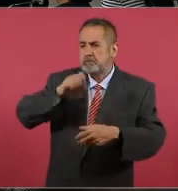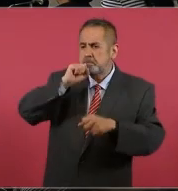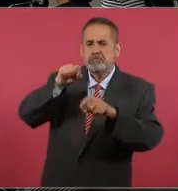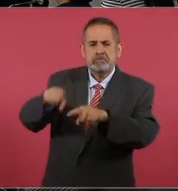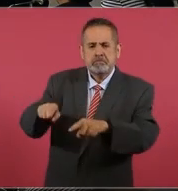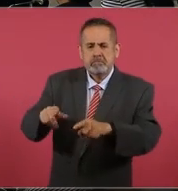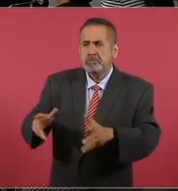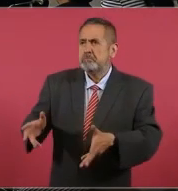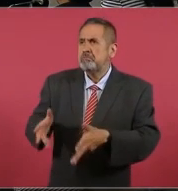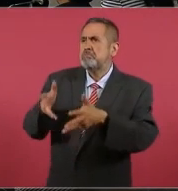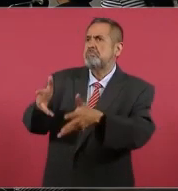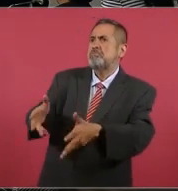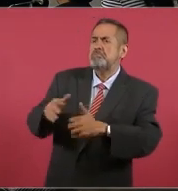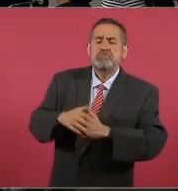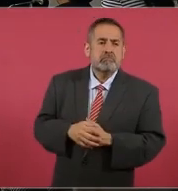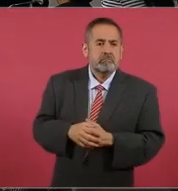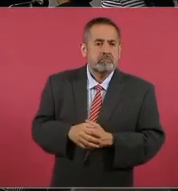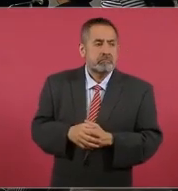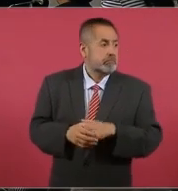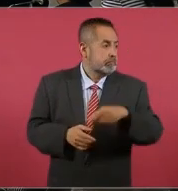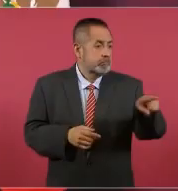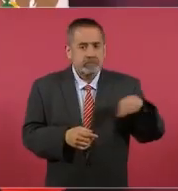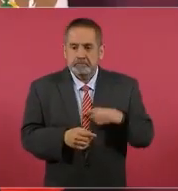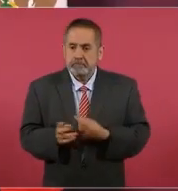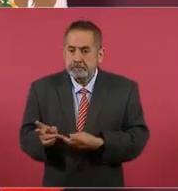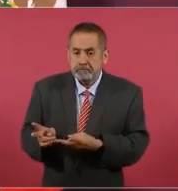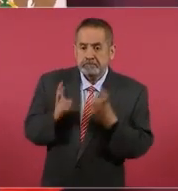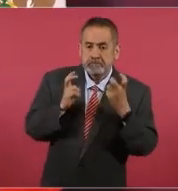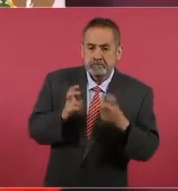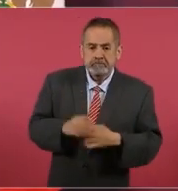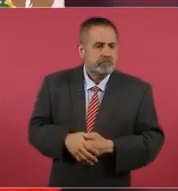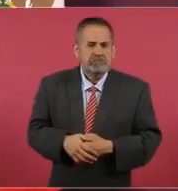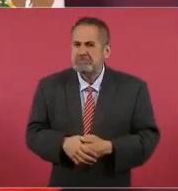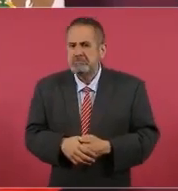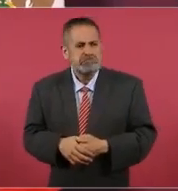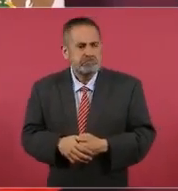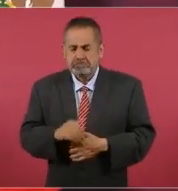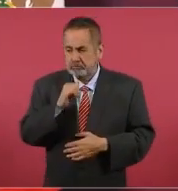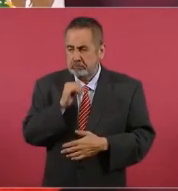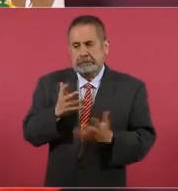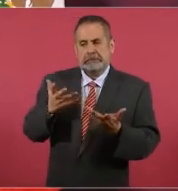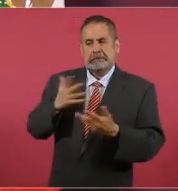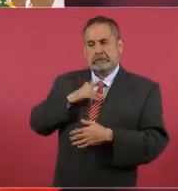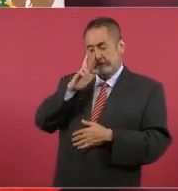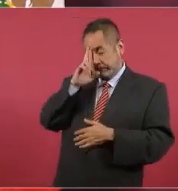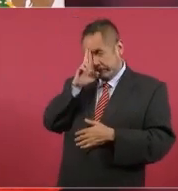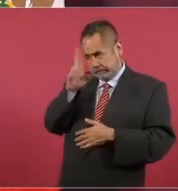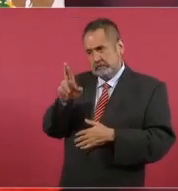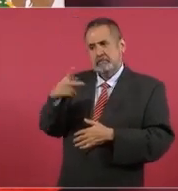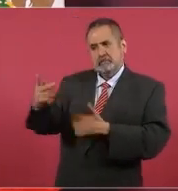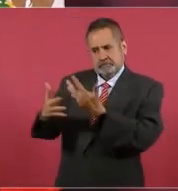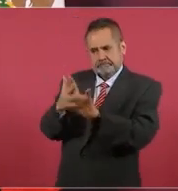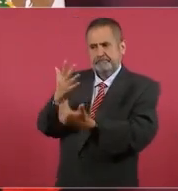y nadie se robaba el maíz, porque era el trabajo, era el esfuerzo de